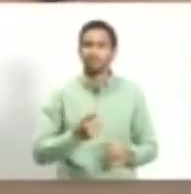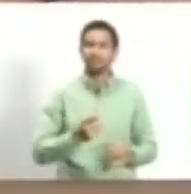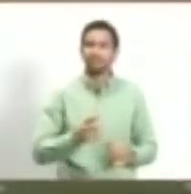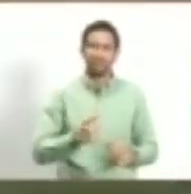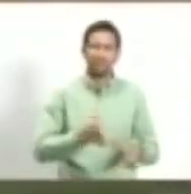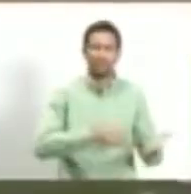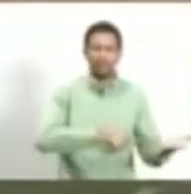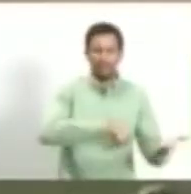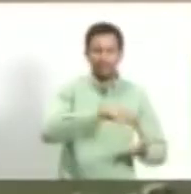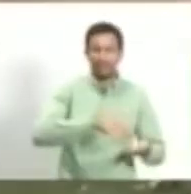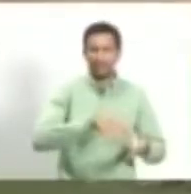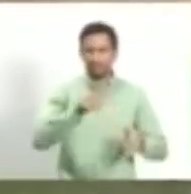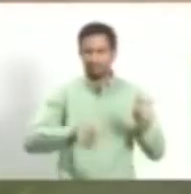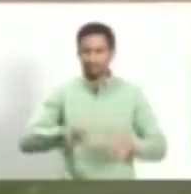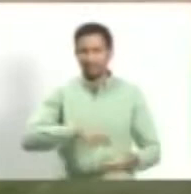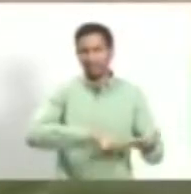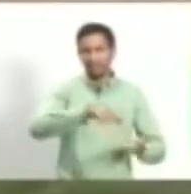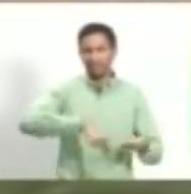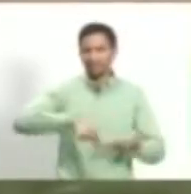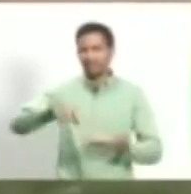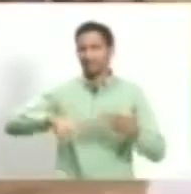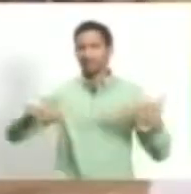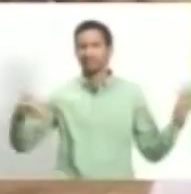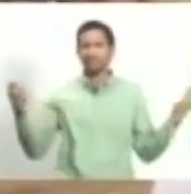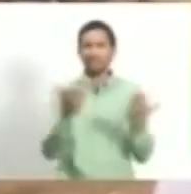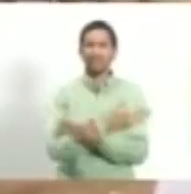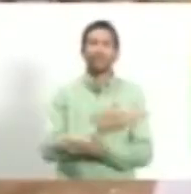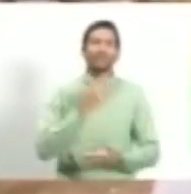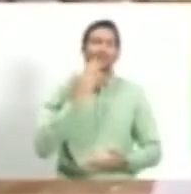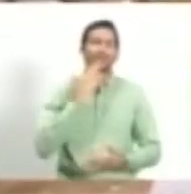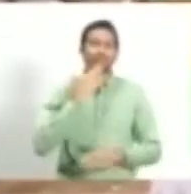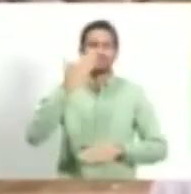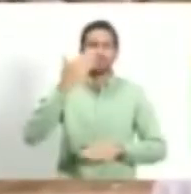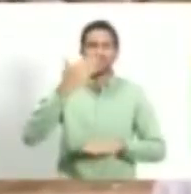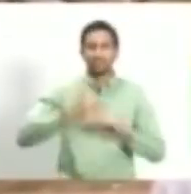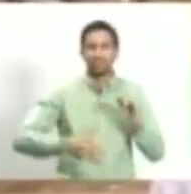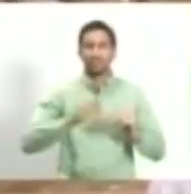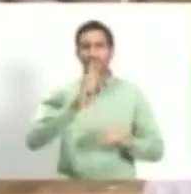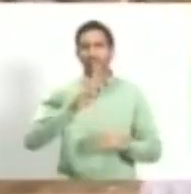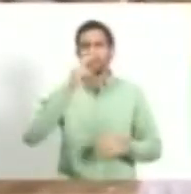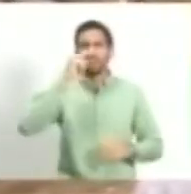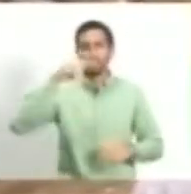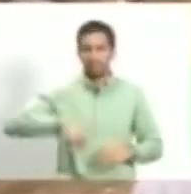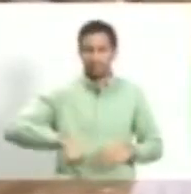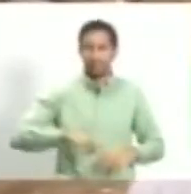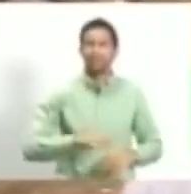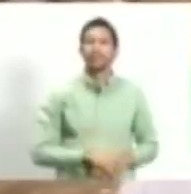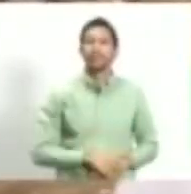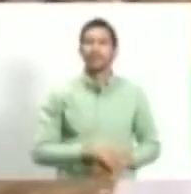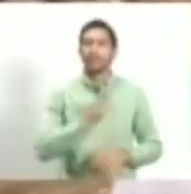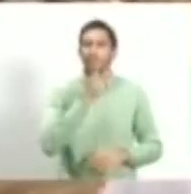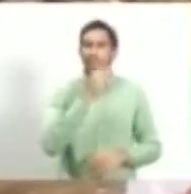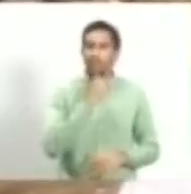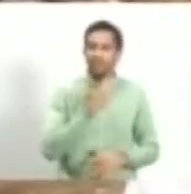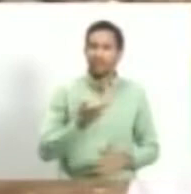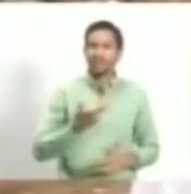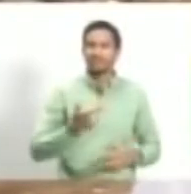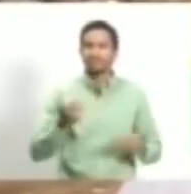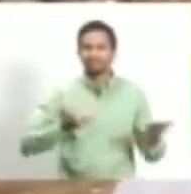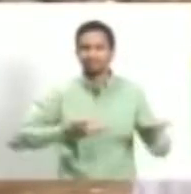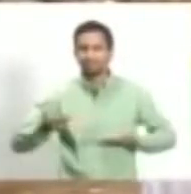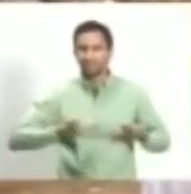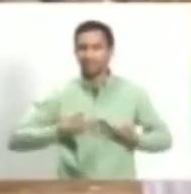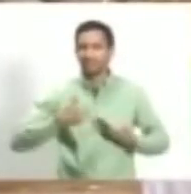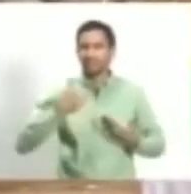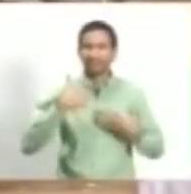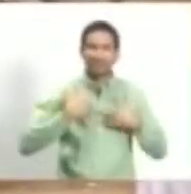la revocatoria, que será el próximo 4 de junio. No hay servicio de salud, no hay obras públicas que se han